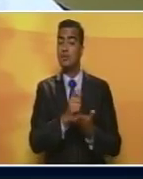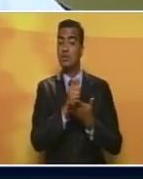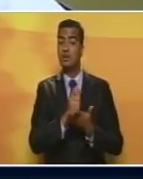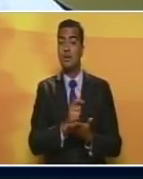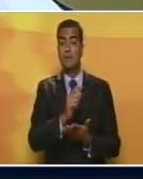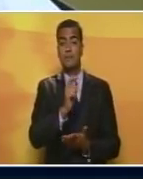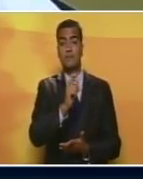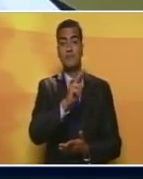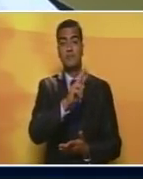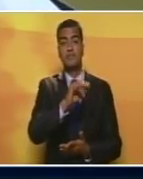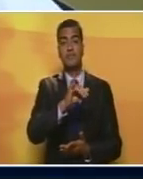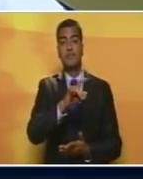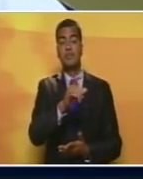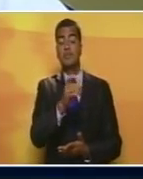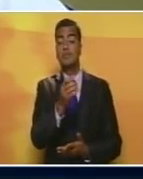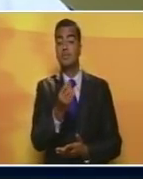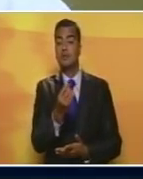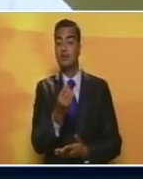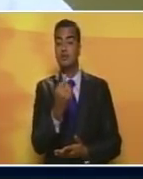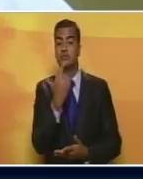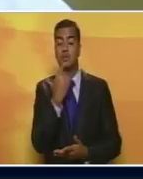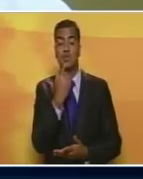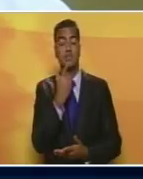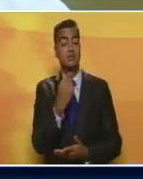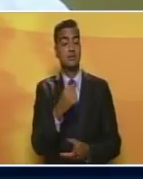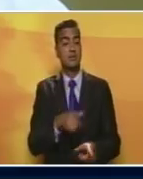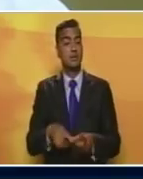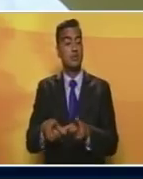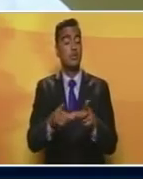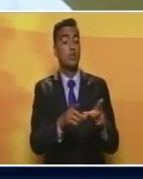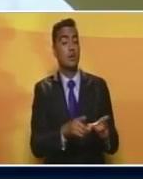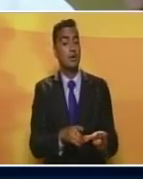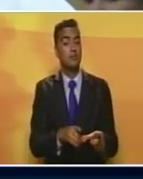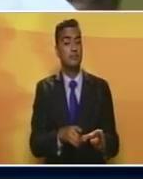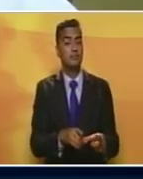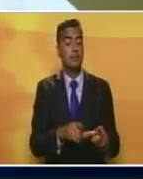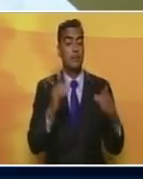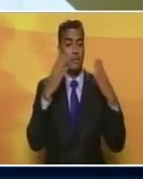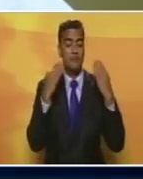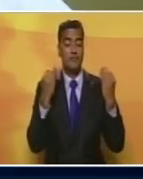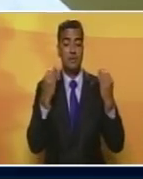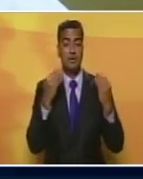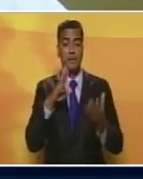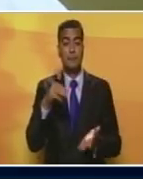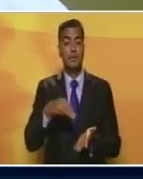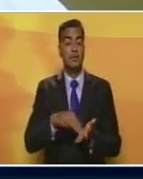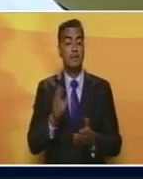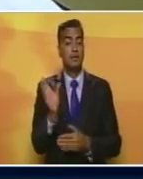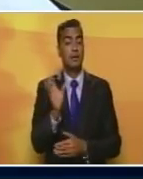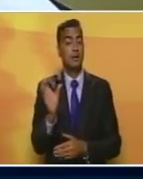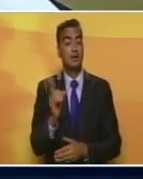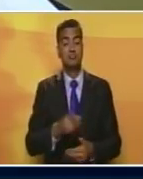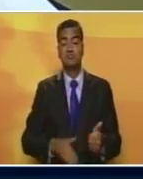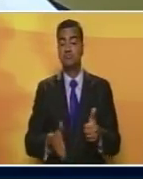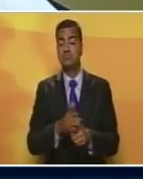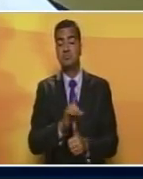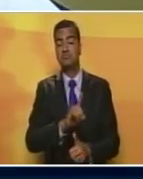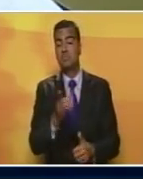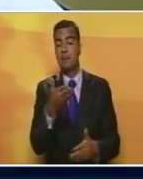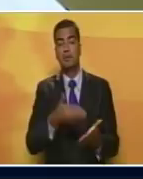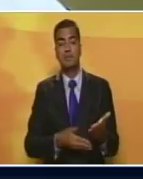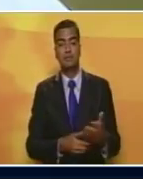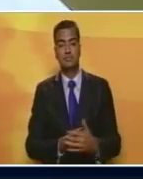de la Industria de la Harina, Juan Crespo, aseguró que las plantas procesadoras de trigo en Venezuela están trabajando al 50% de su